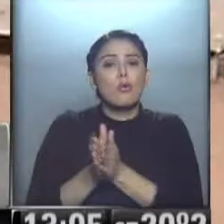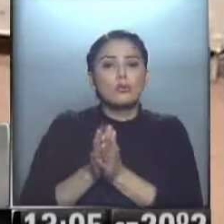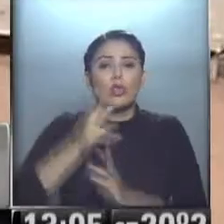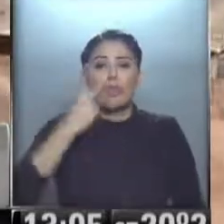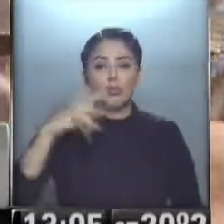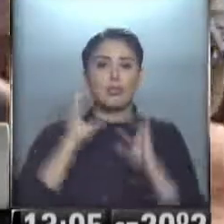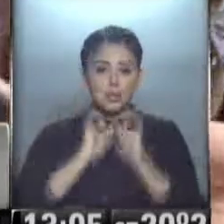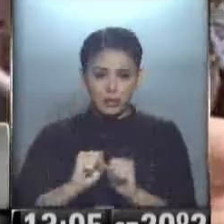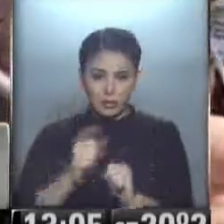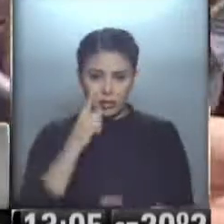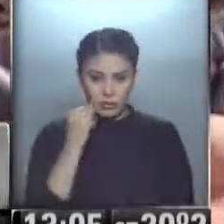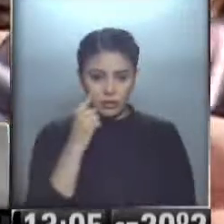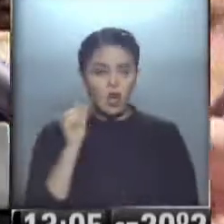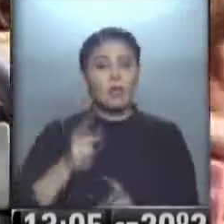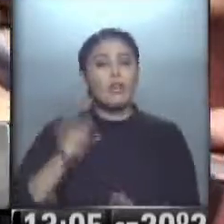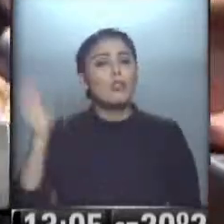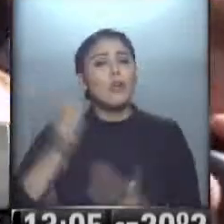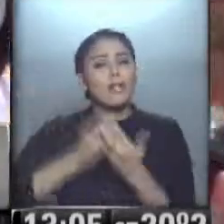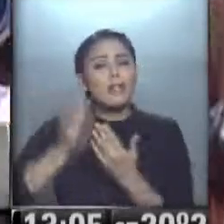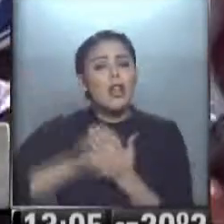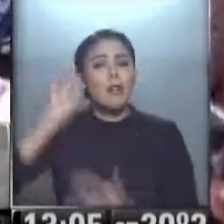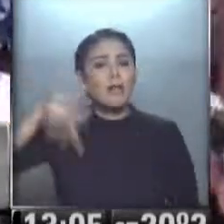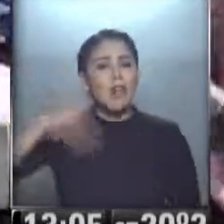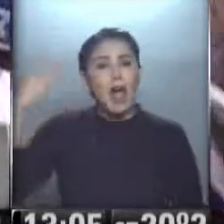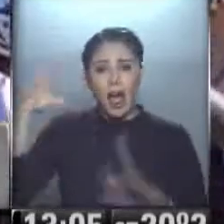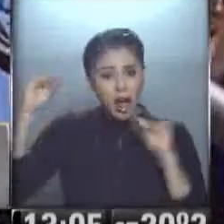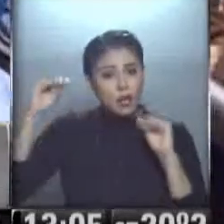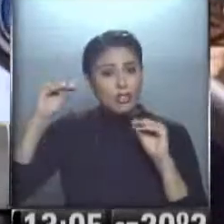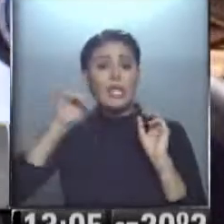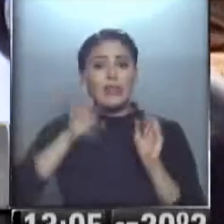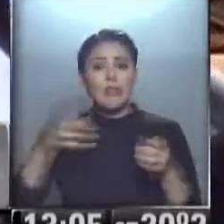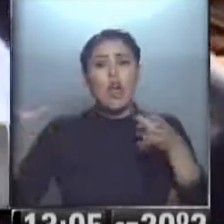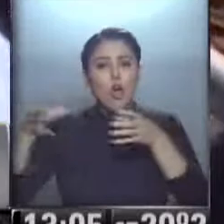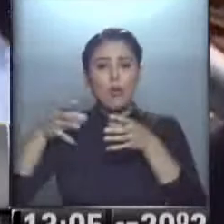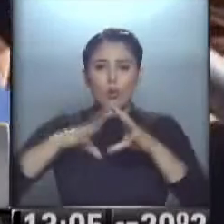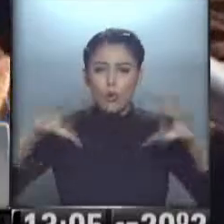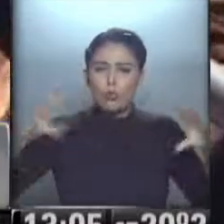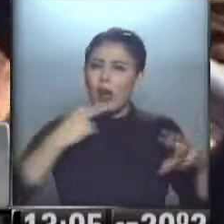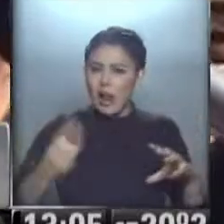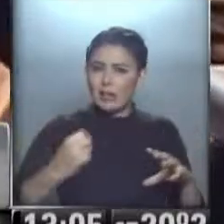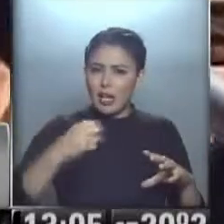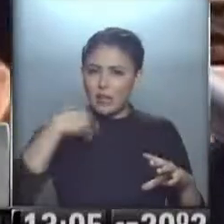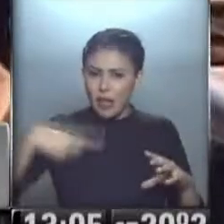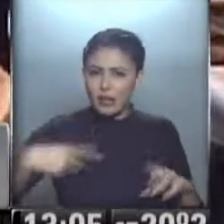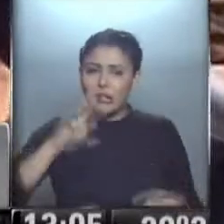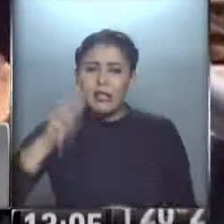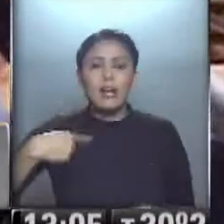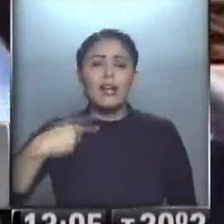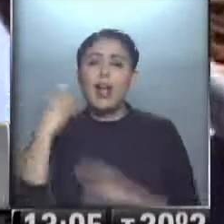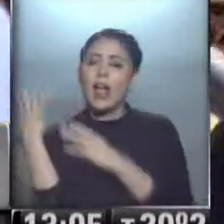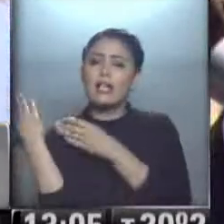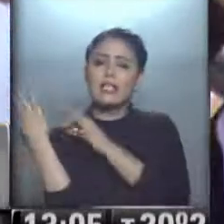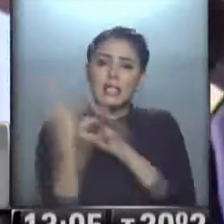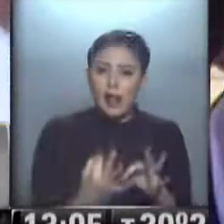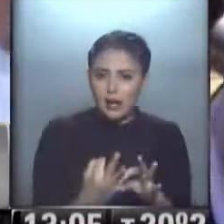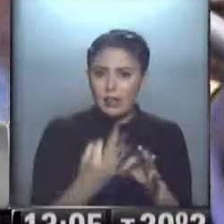Carlos Montaña. El Ministerio de Planificación ya anoche mismo había llegado un grupo electrógeno muy grande, 1000 kVA, para ya empezar